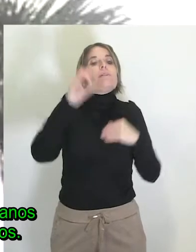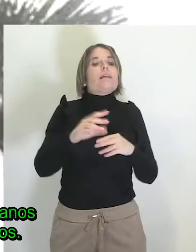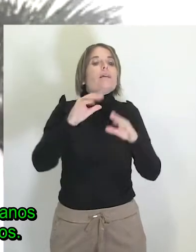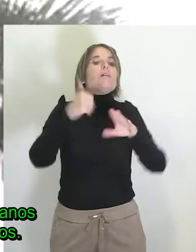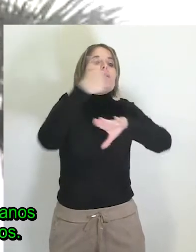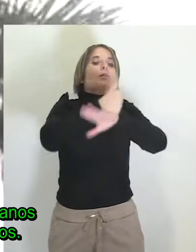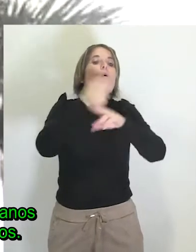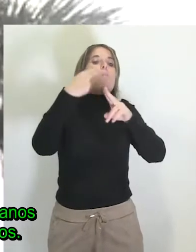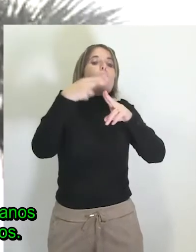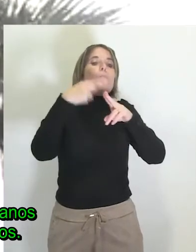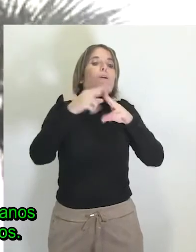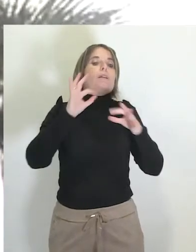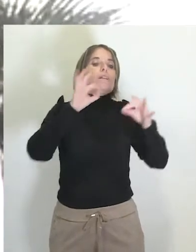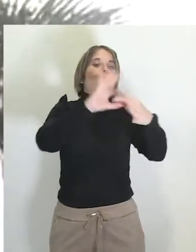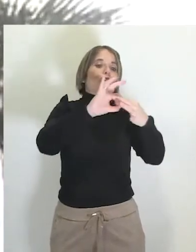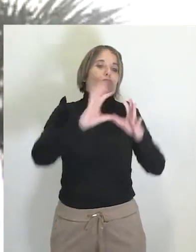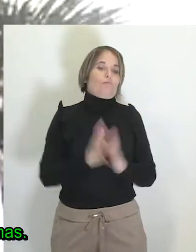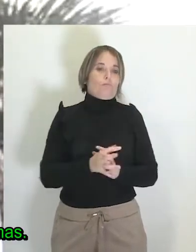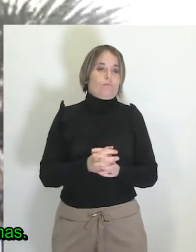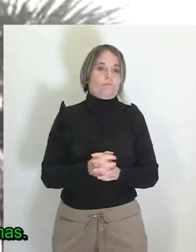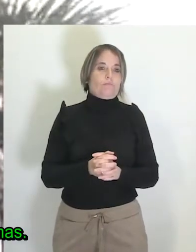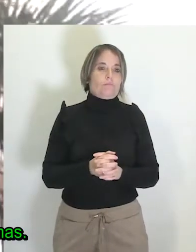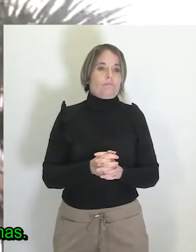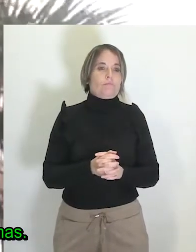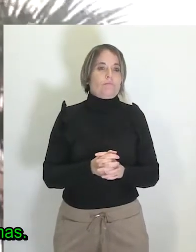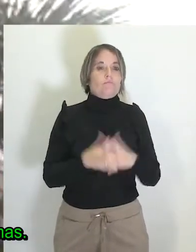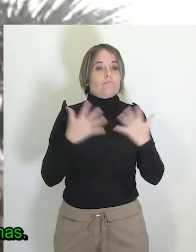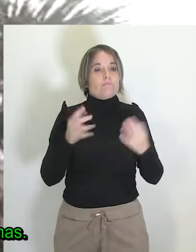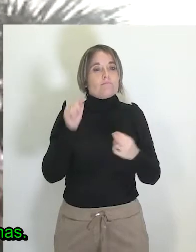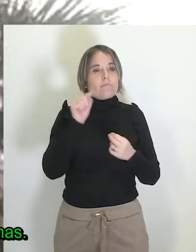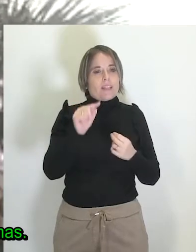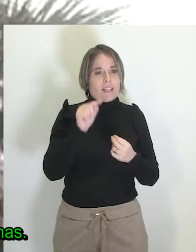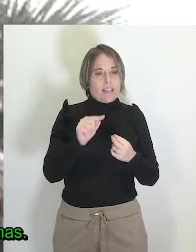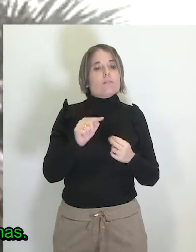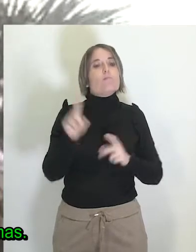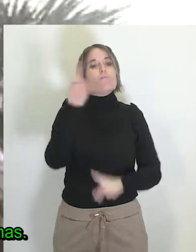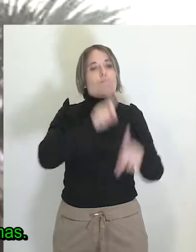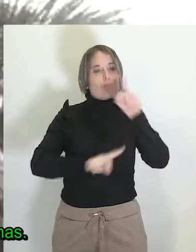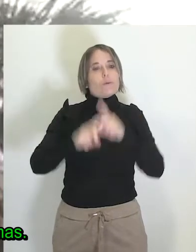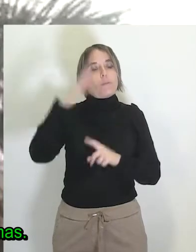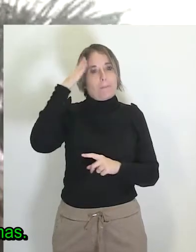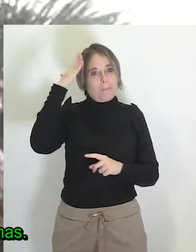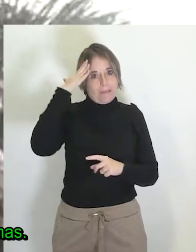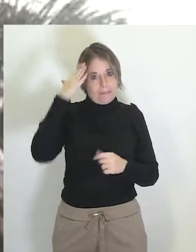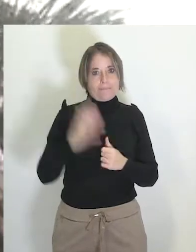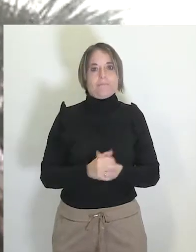los órganos políticos partidarios. Entonces, hola. Esto fue uno de los principales